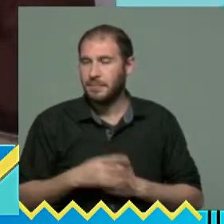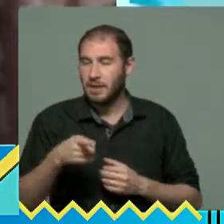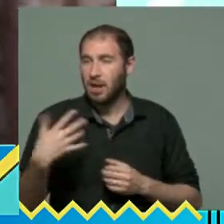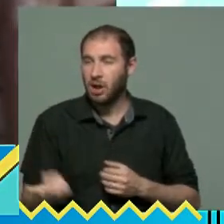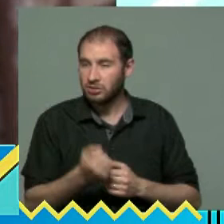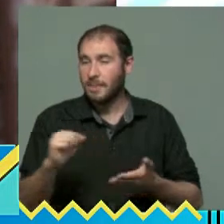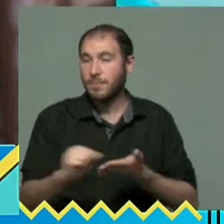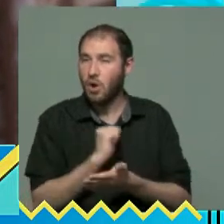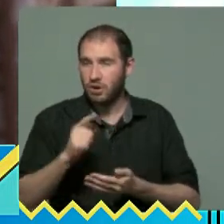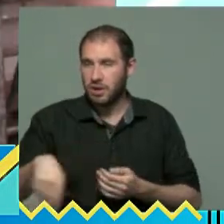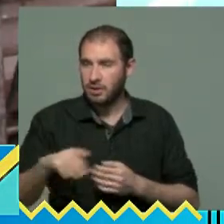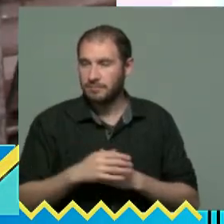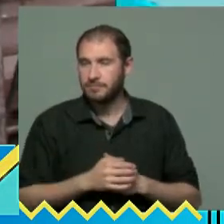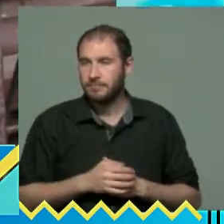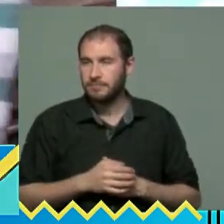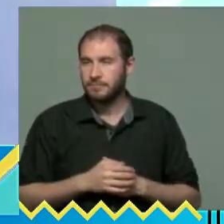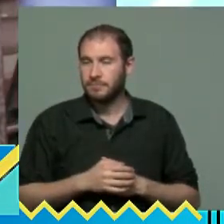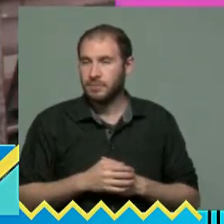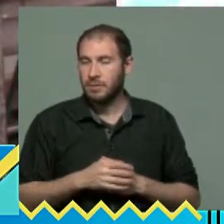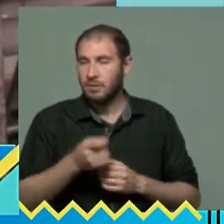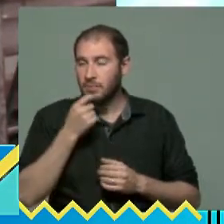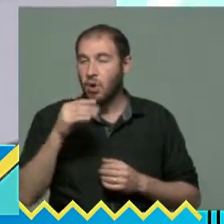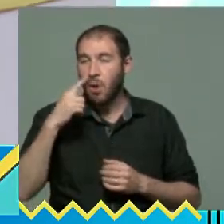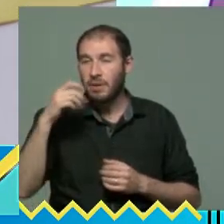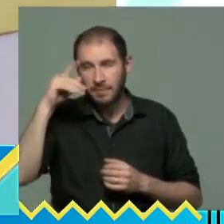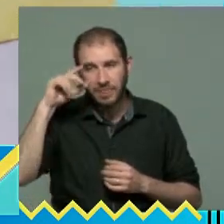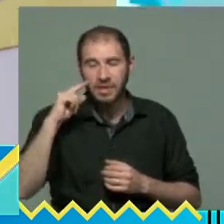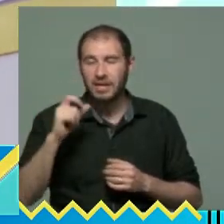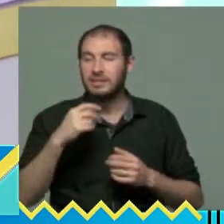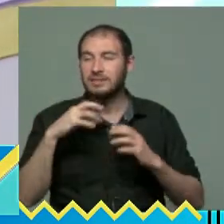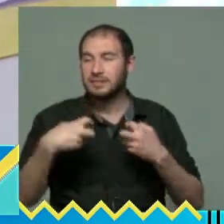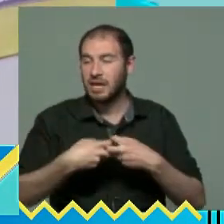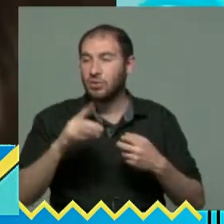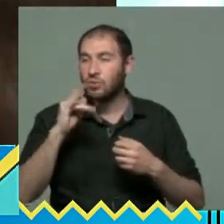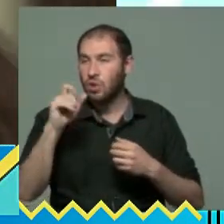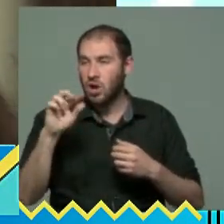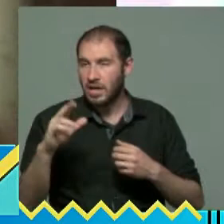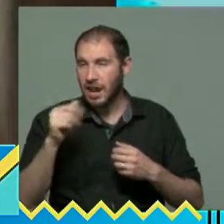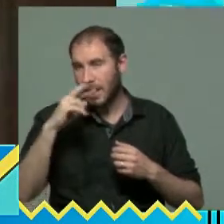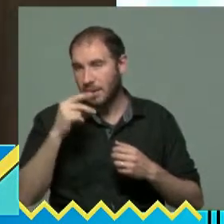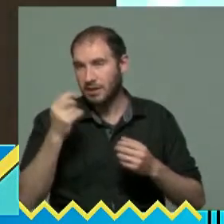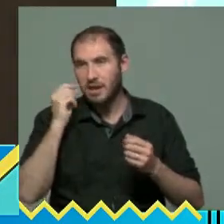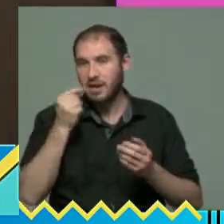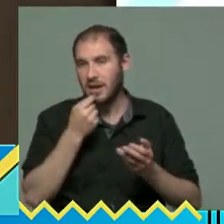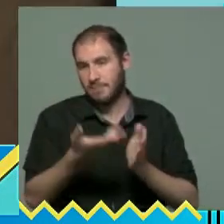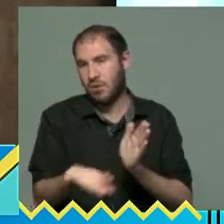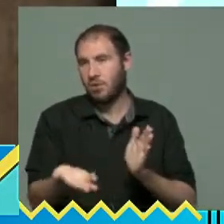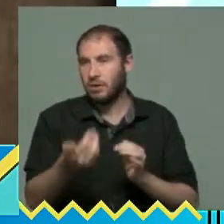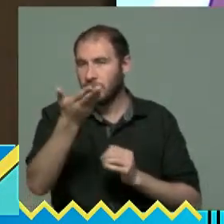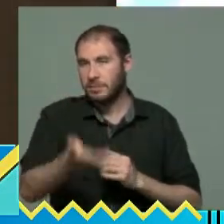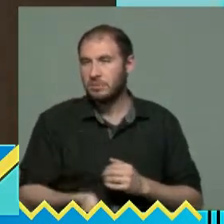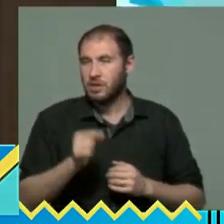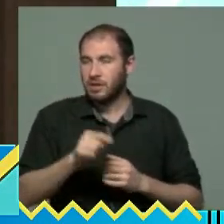lograr erradicarlas, ¿no? Y el caso del Pata Medina, sindicalista de la UOCRA de La Plata, fue un ejemplo muy claro, ¿no? Una persona